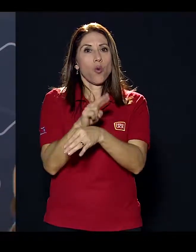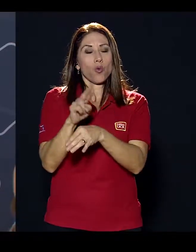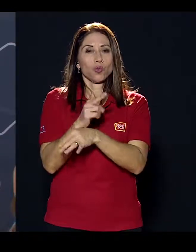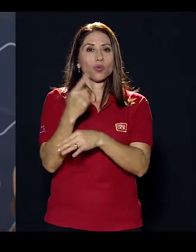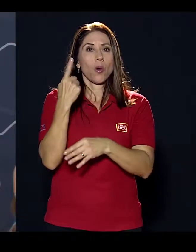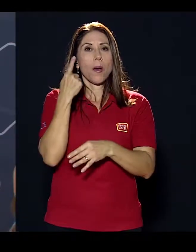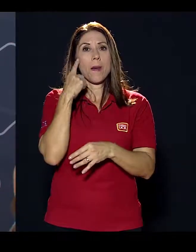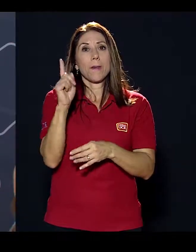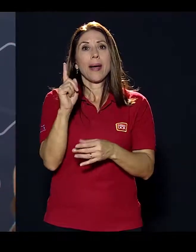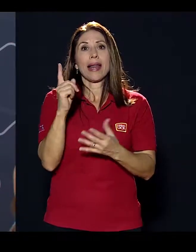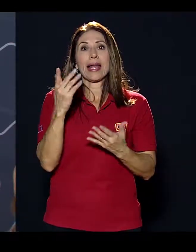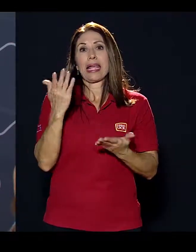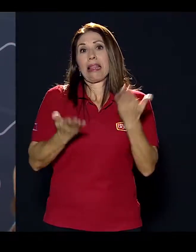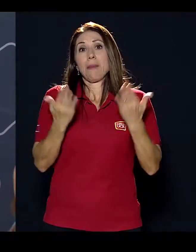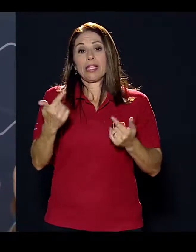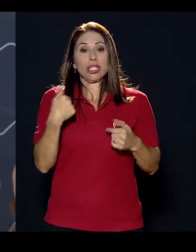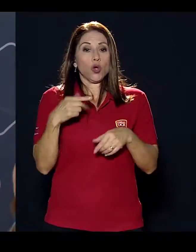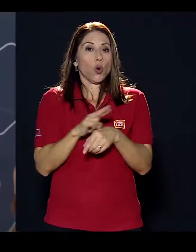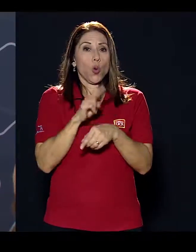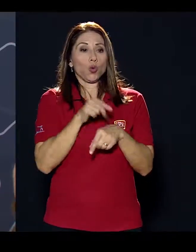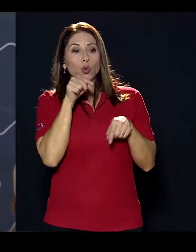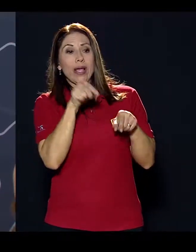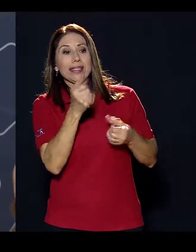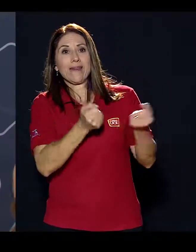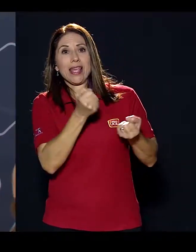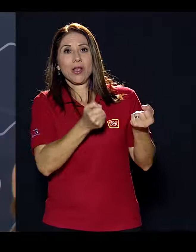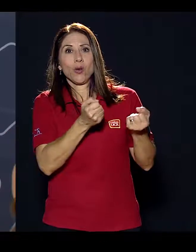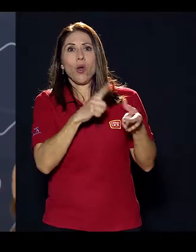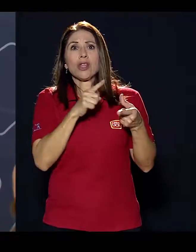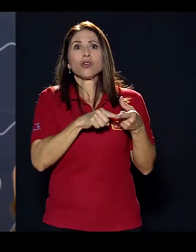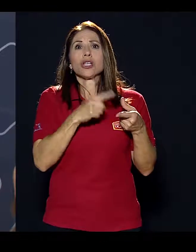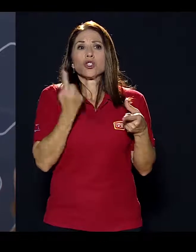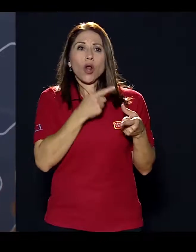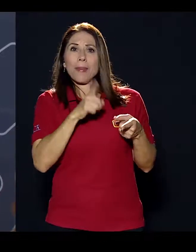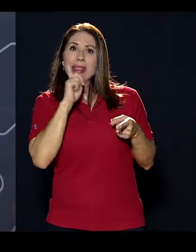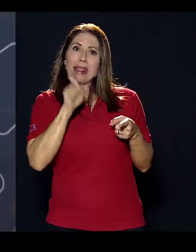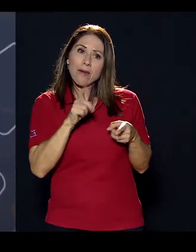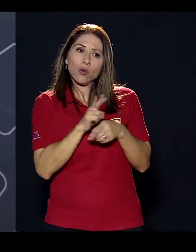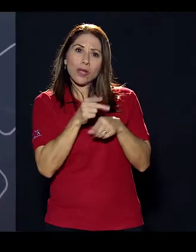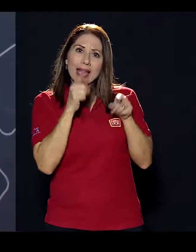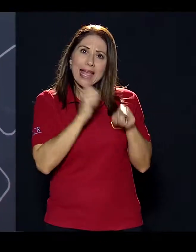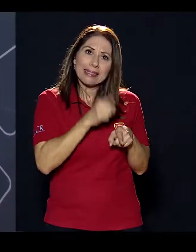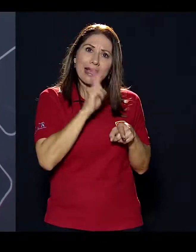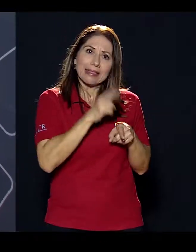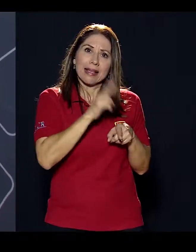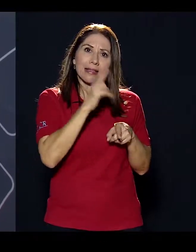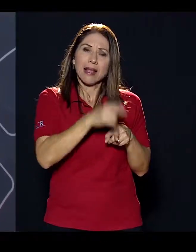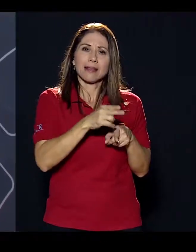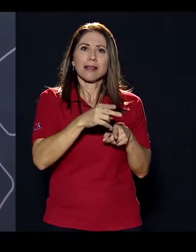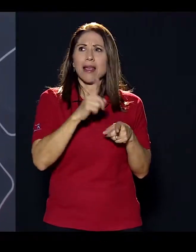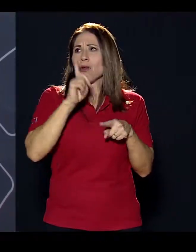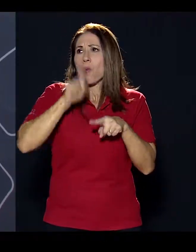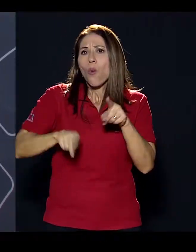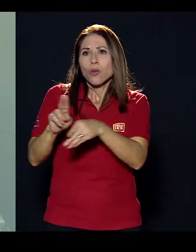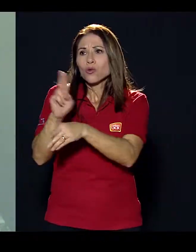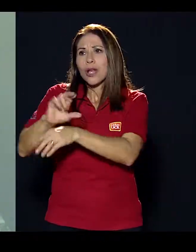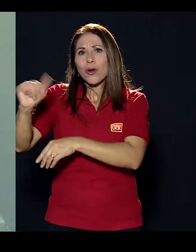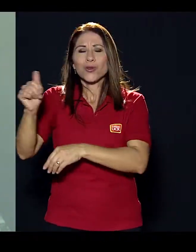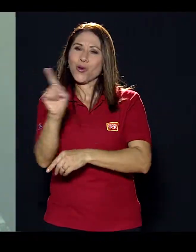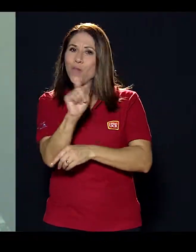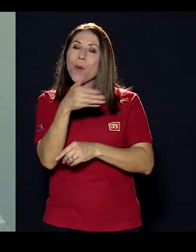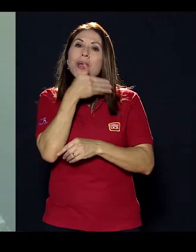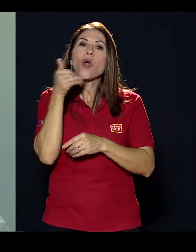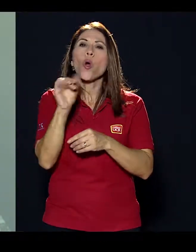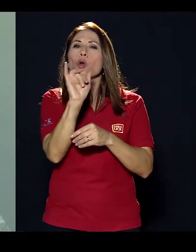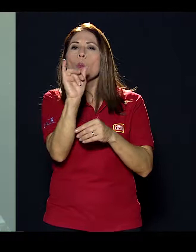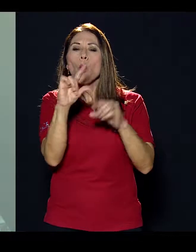totalmente identificado. Si no viajo en este vehículo, no me puedo subir en otro porque no voy a tener el acceso. Entonces va a ser un tipo de sticker